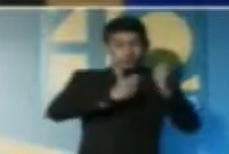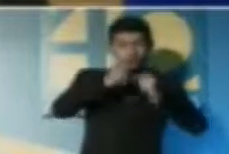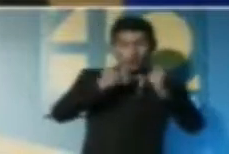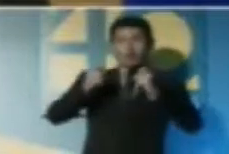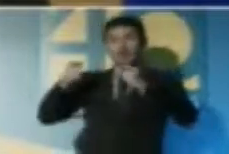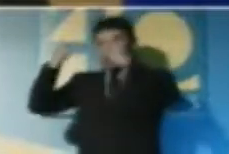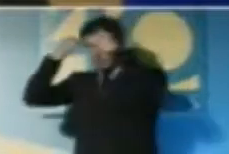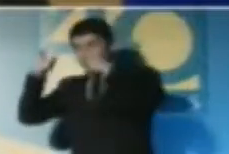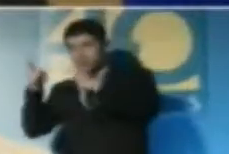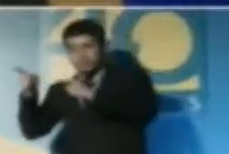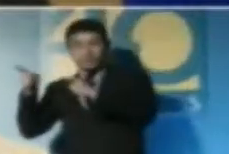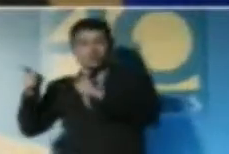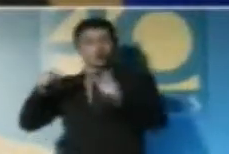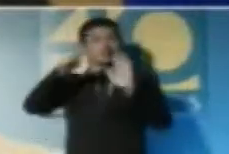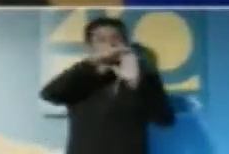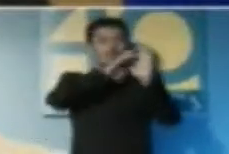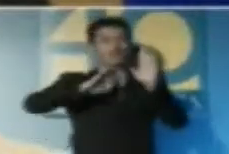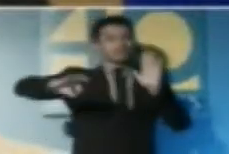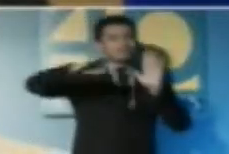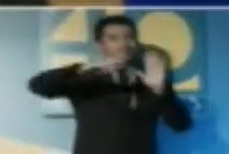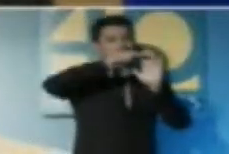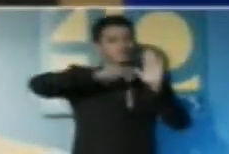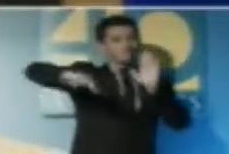los entornos con mayores estándares cívicos.